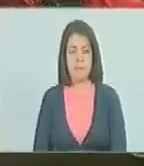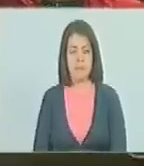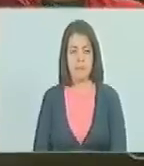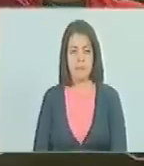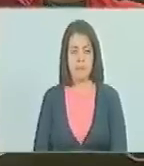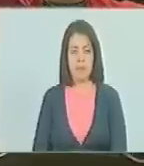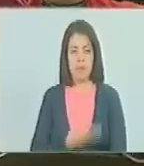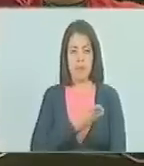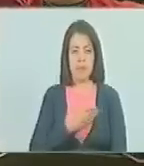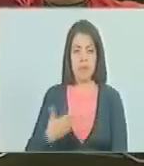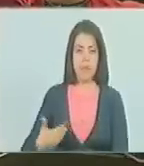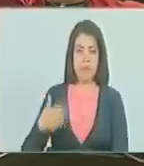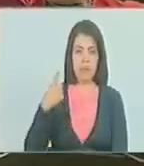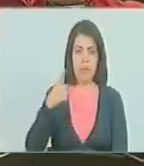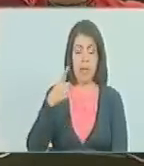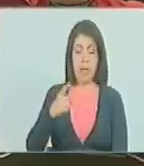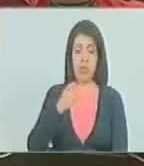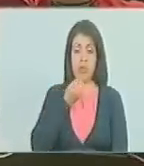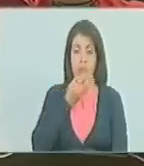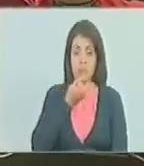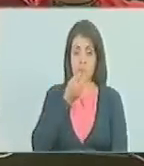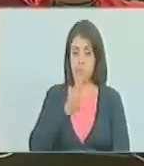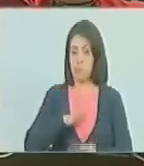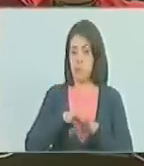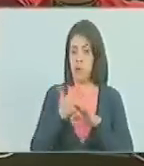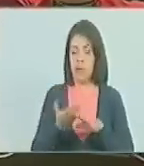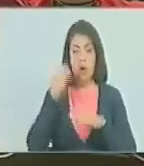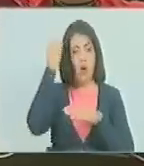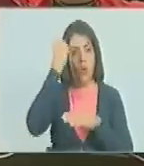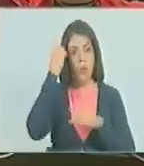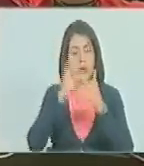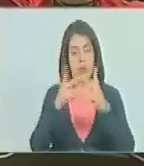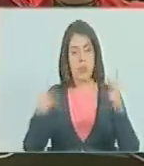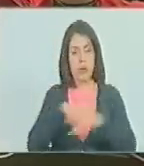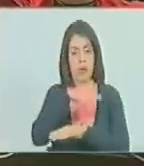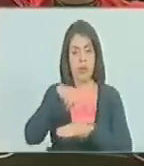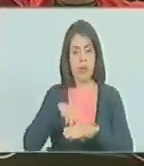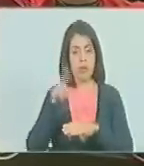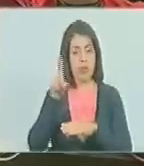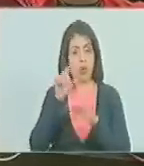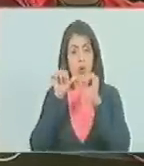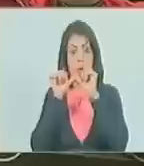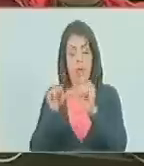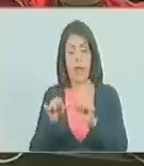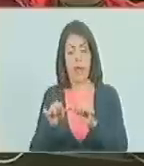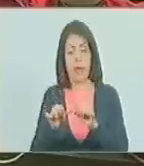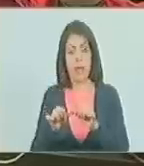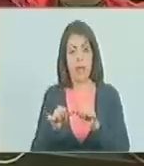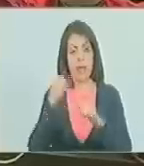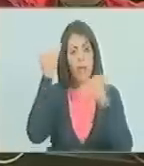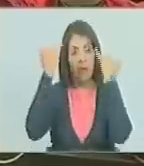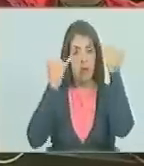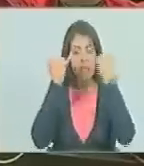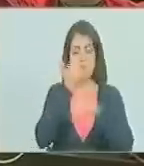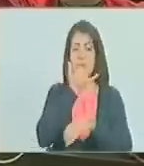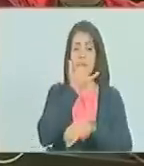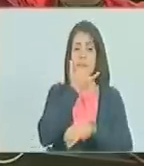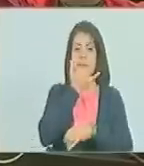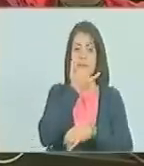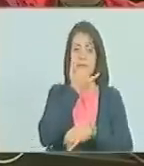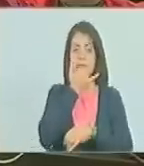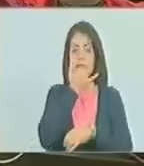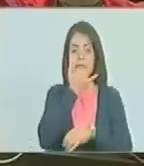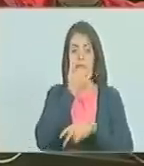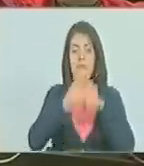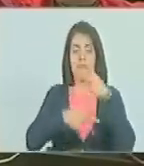Bien, presidente, pedí el derecho de palabra para que la opinión pública nacional no quede con una idea errónea